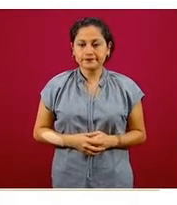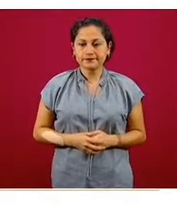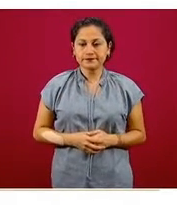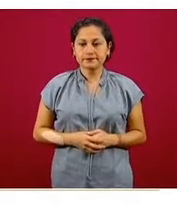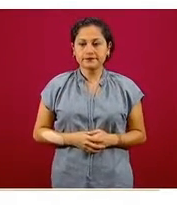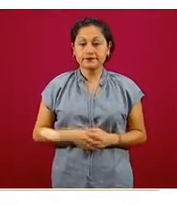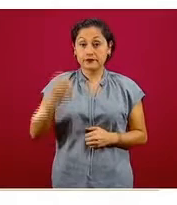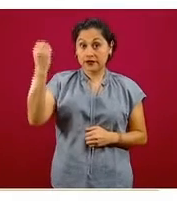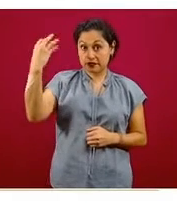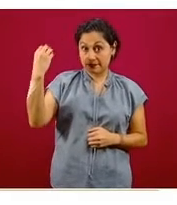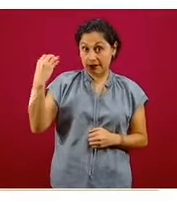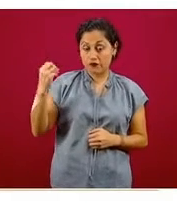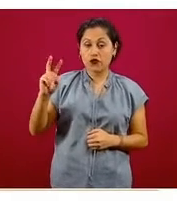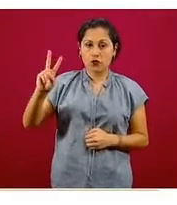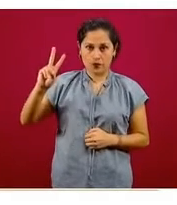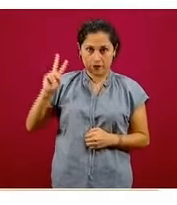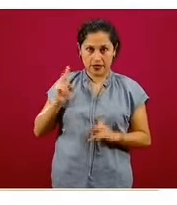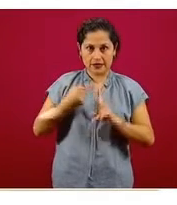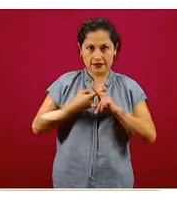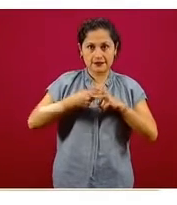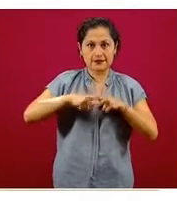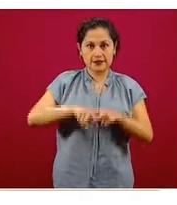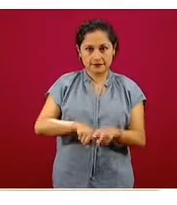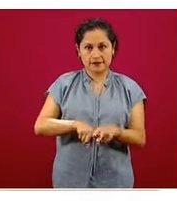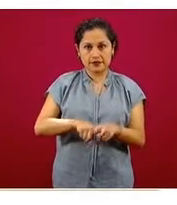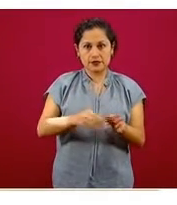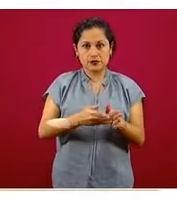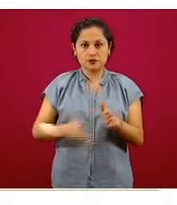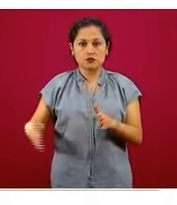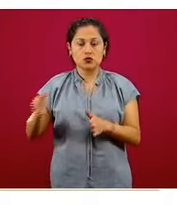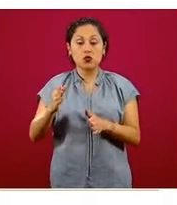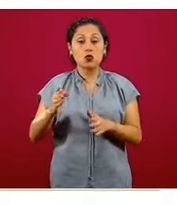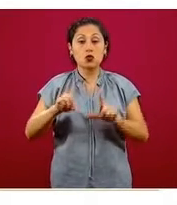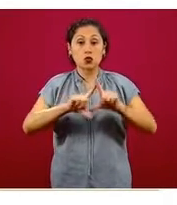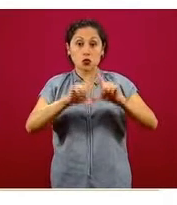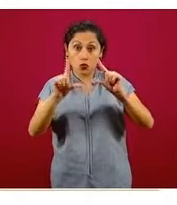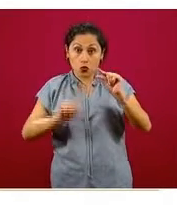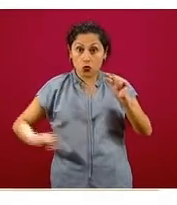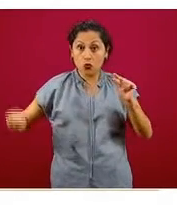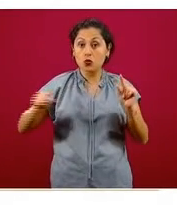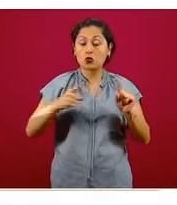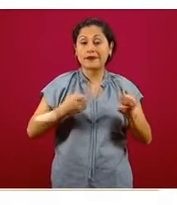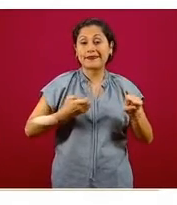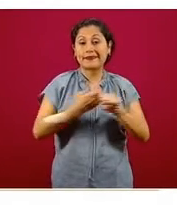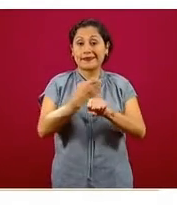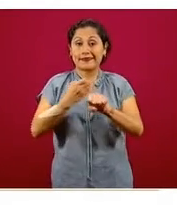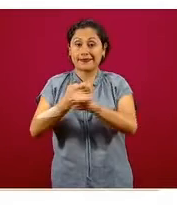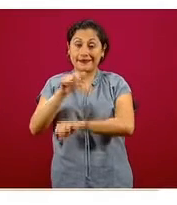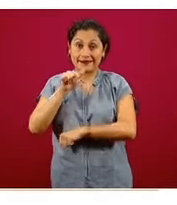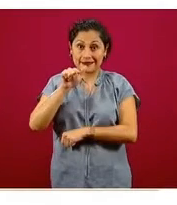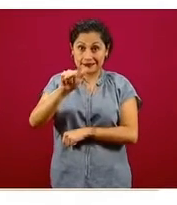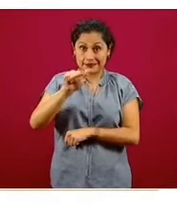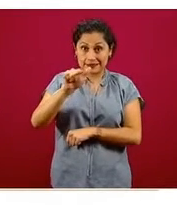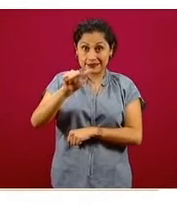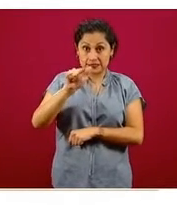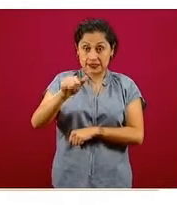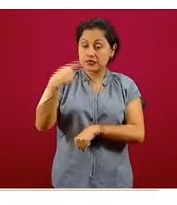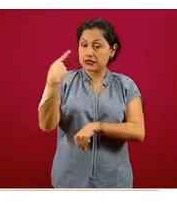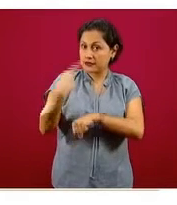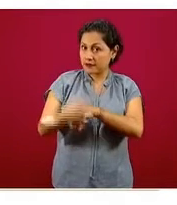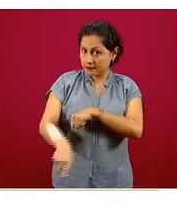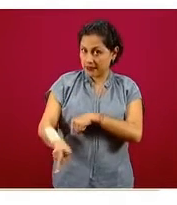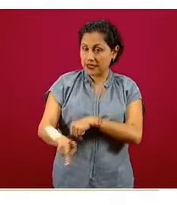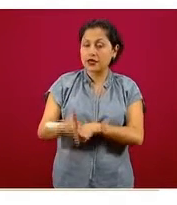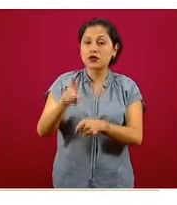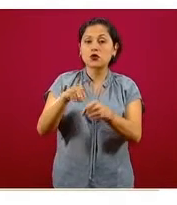el viernes pasado. Ahora tenemos 17 entidades en el nivel de riesgo alto, que representa